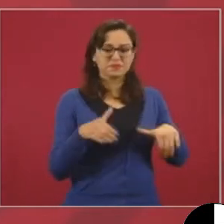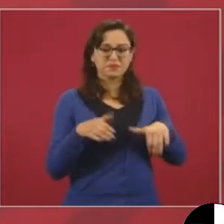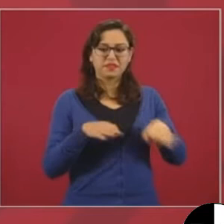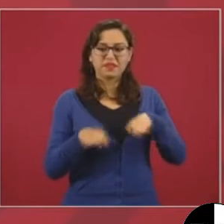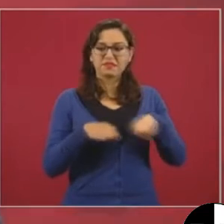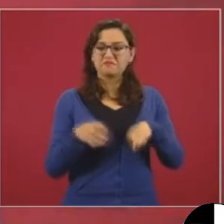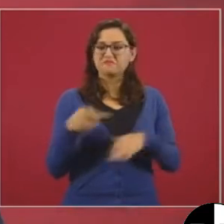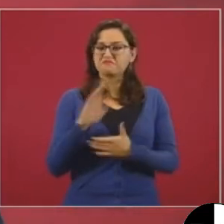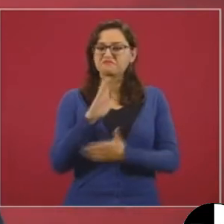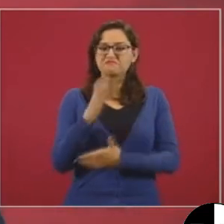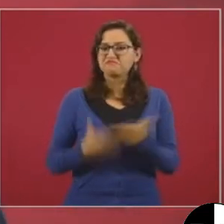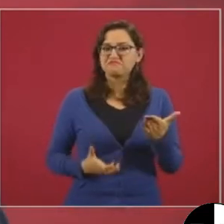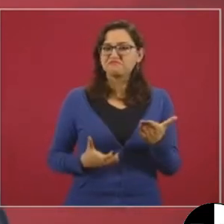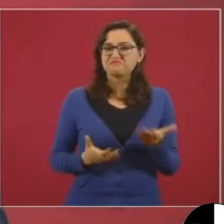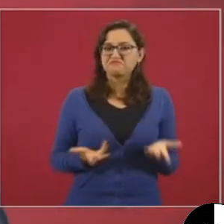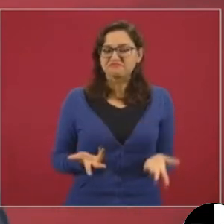a estos procedimientos